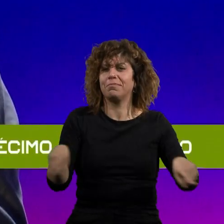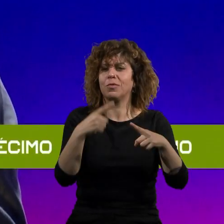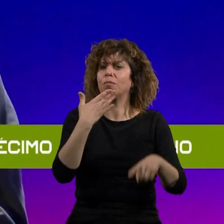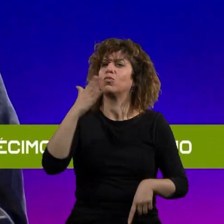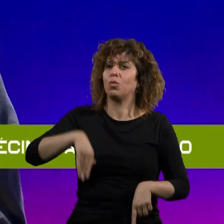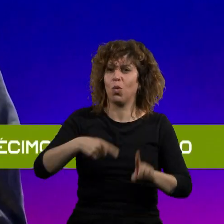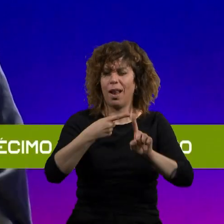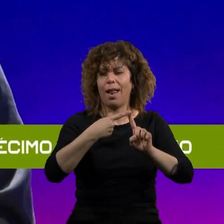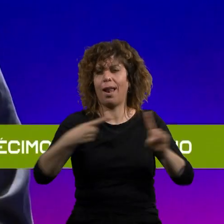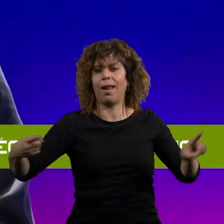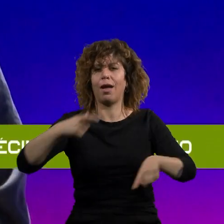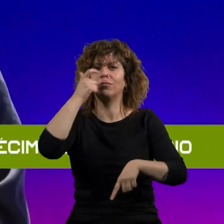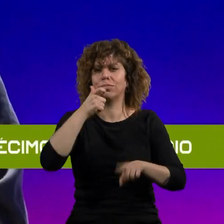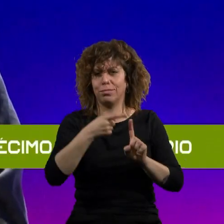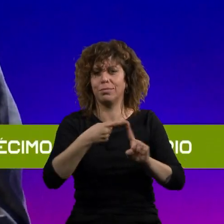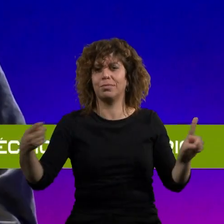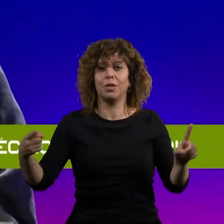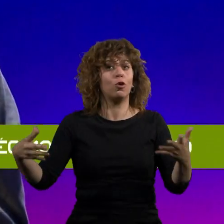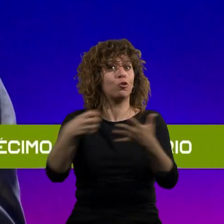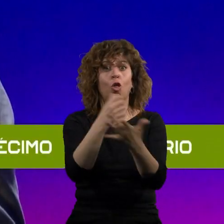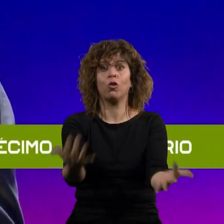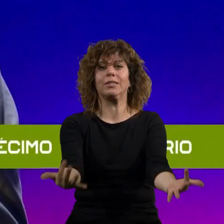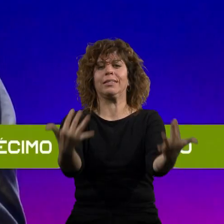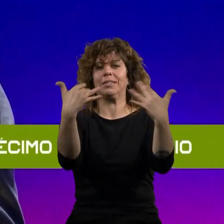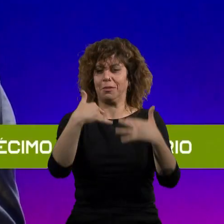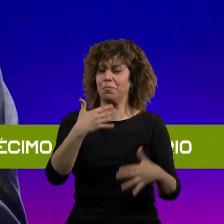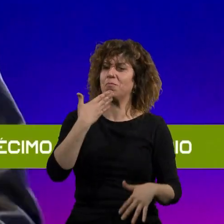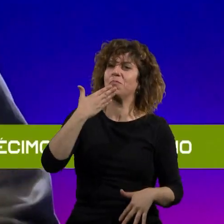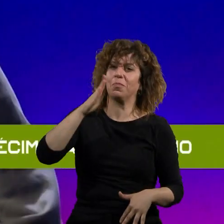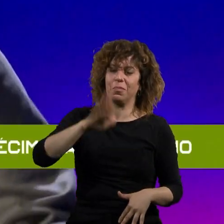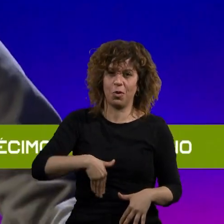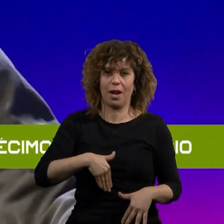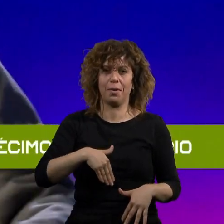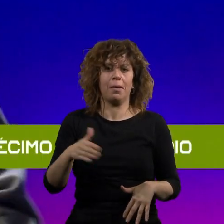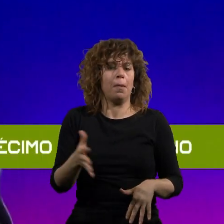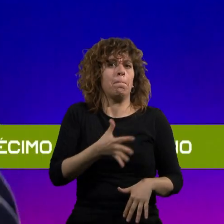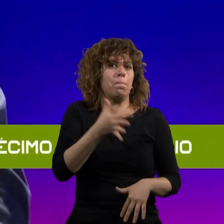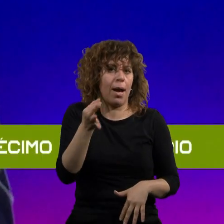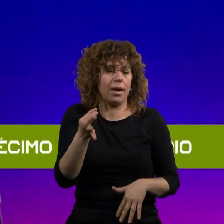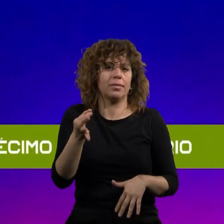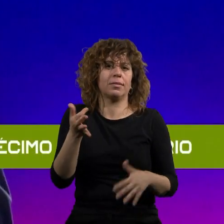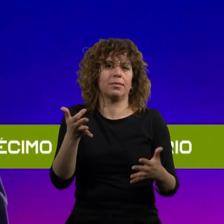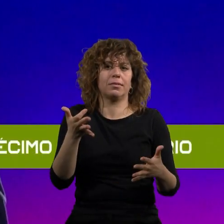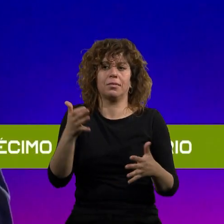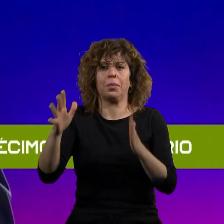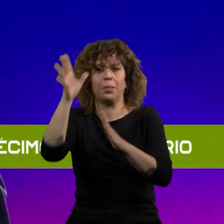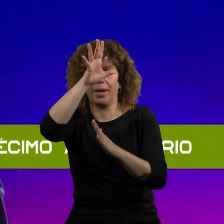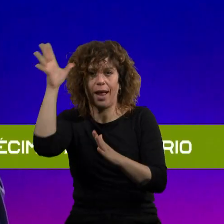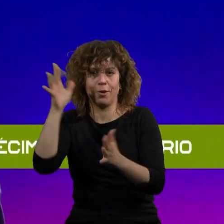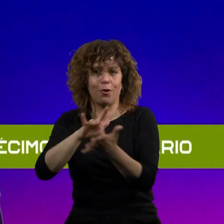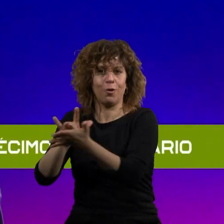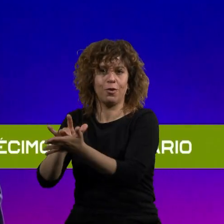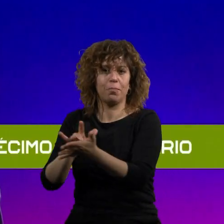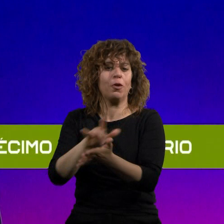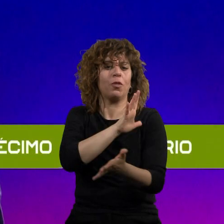largo y esperemos que todas y todos vayáis a verlo porque va a estar bastante guay. Eso es, más luego todo lo que vaya saliendo a lo largo del verano, pero de momento sí